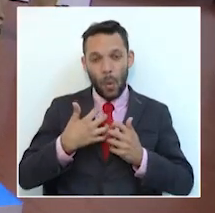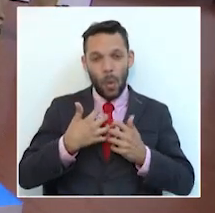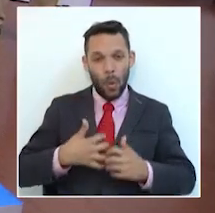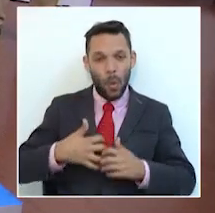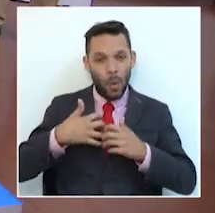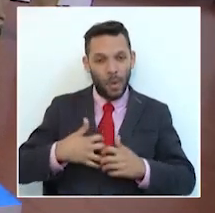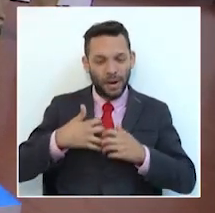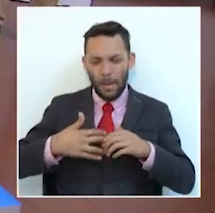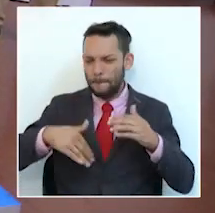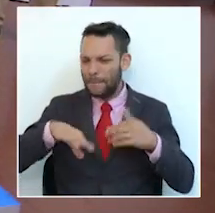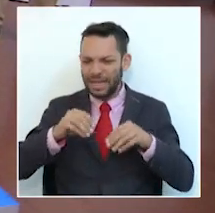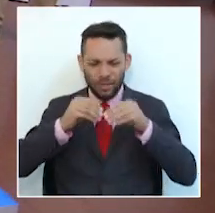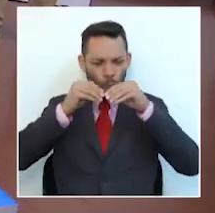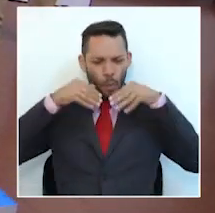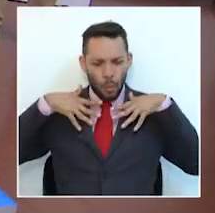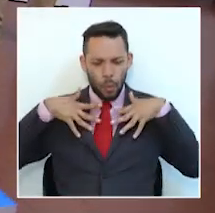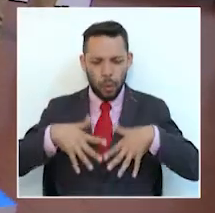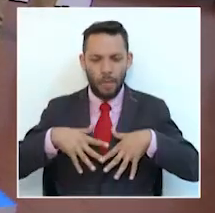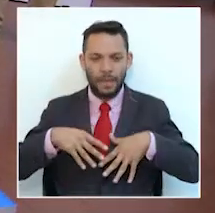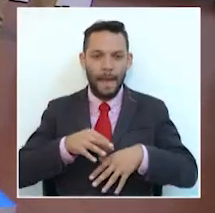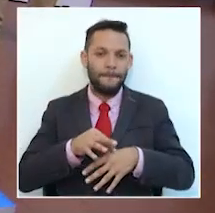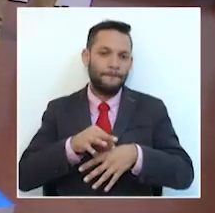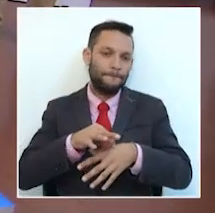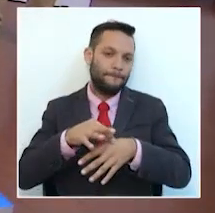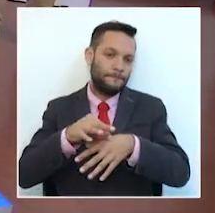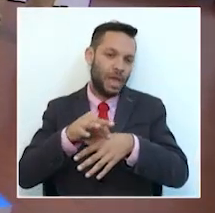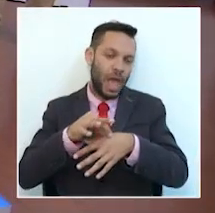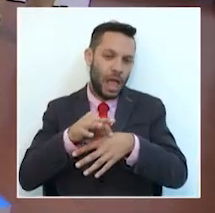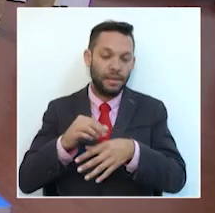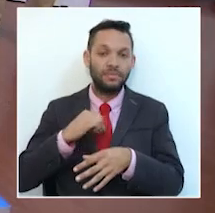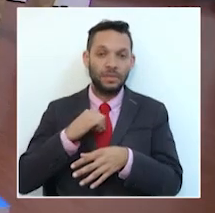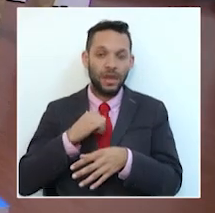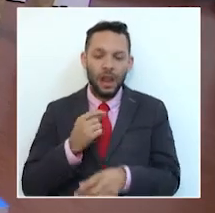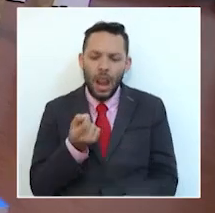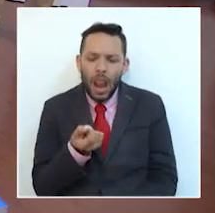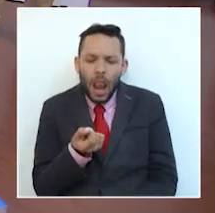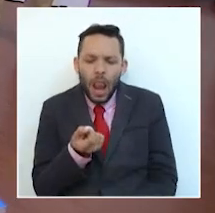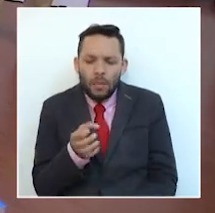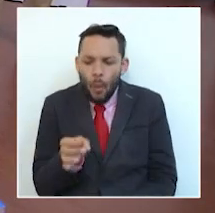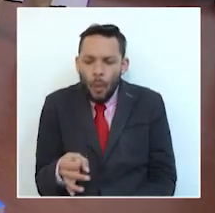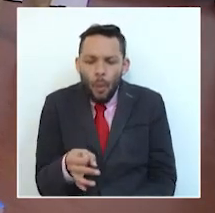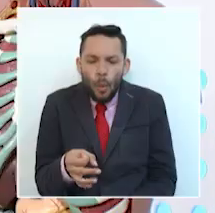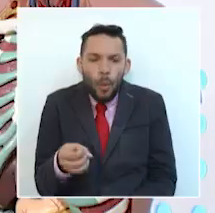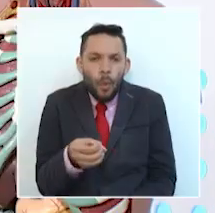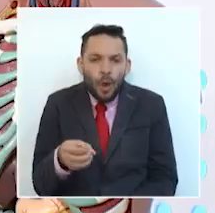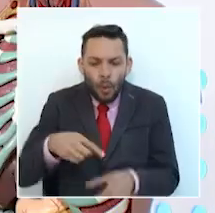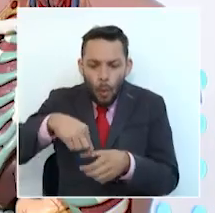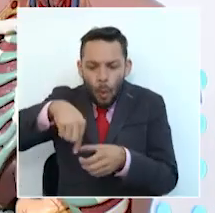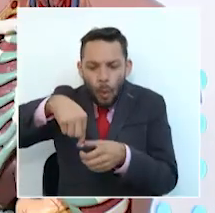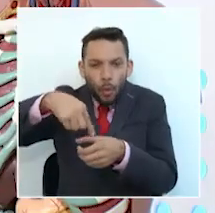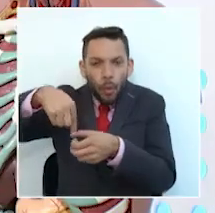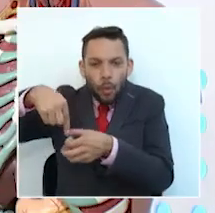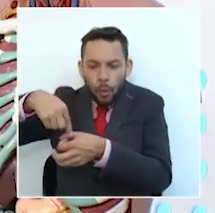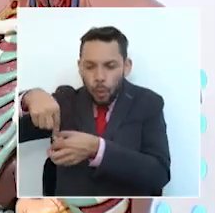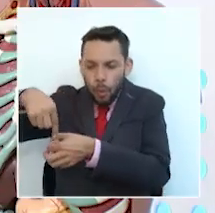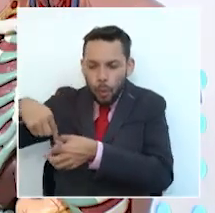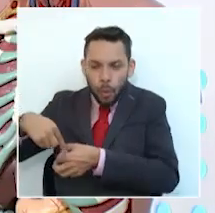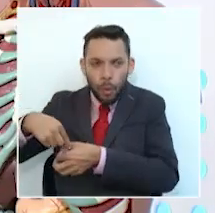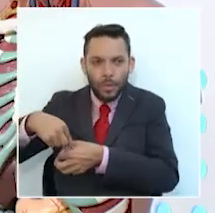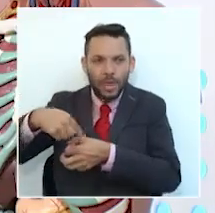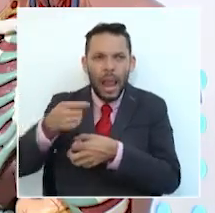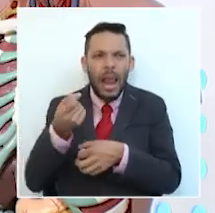piel y la piel tiene rústicos poros y cuando uno se aplica una arcilla